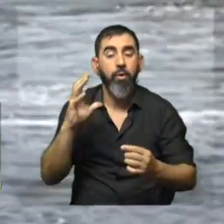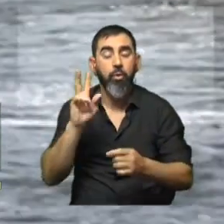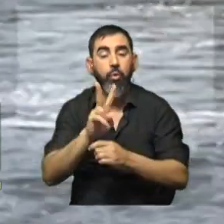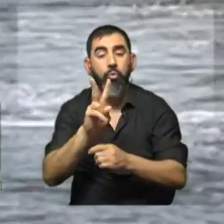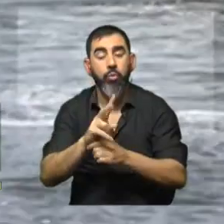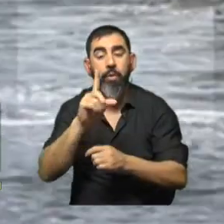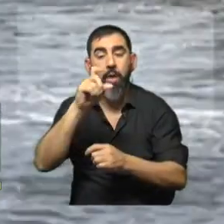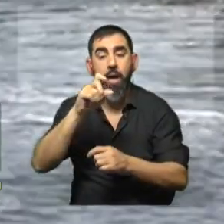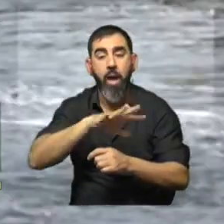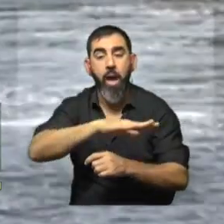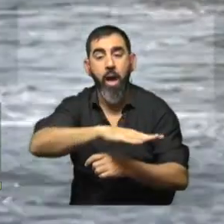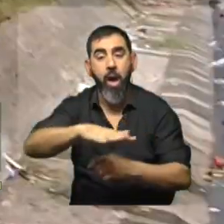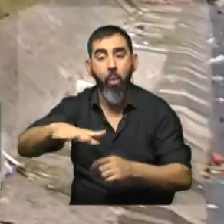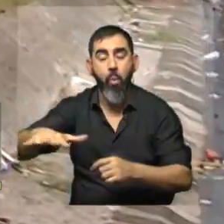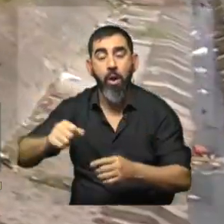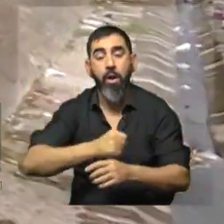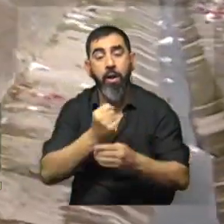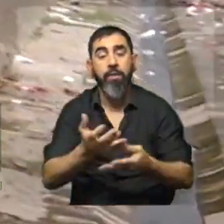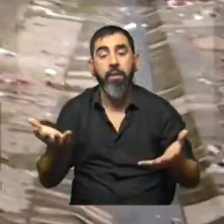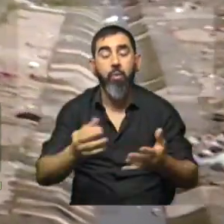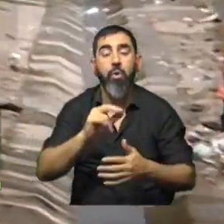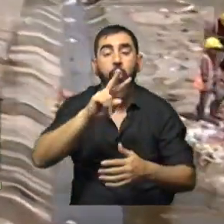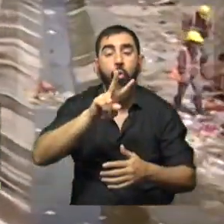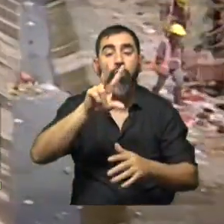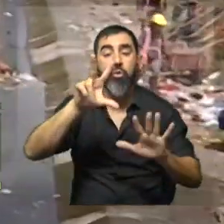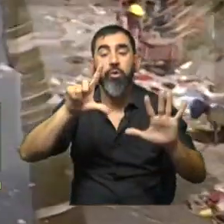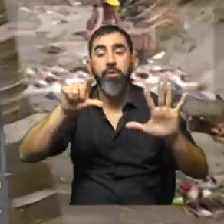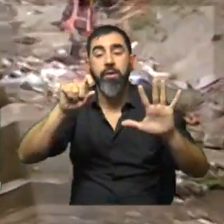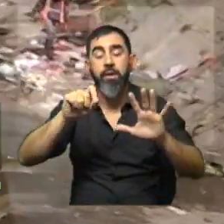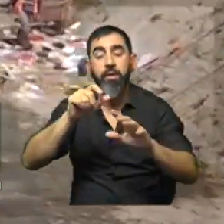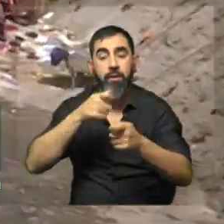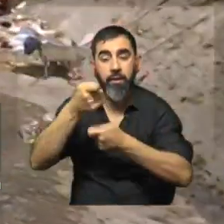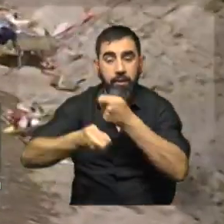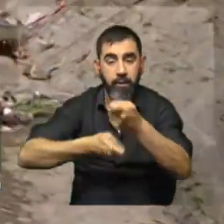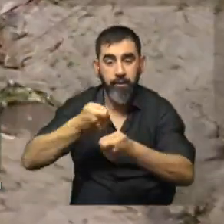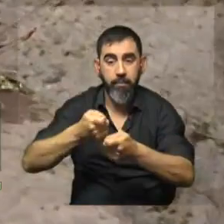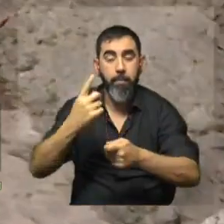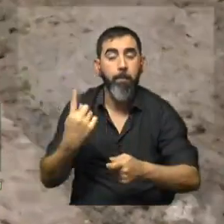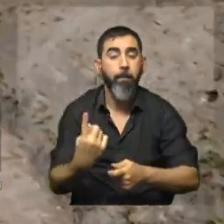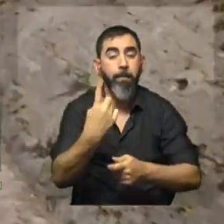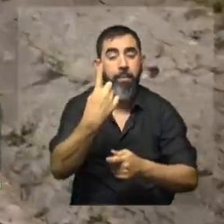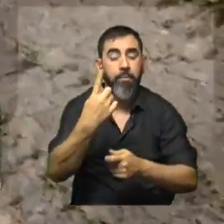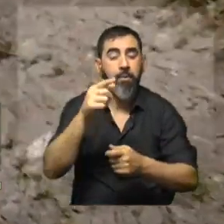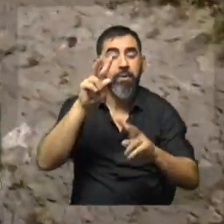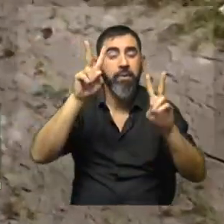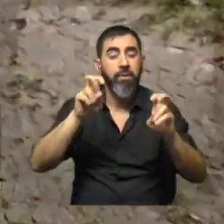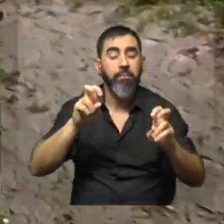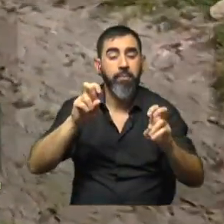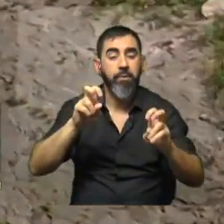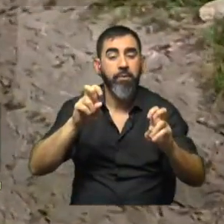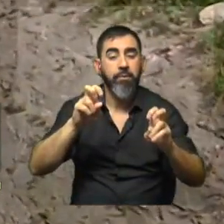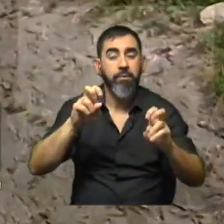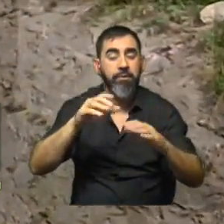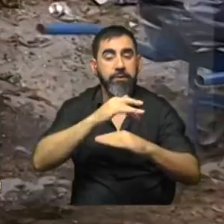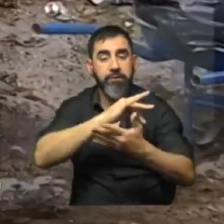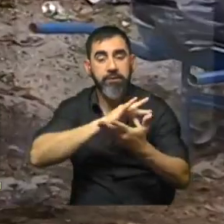los cursos de agua, llevando hasta el momento más de 270 intervenciones. Principalmente las acciones están destinadas a erradicar